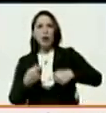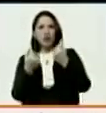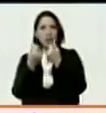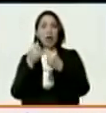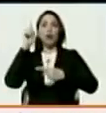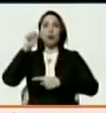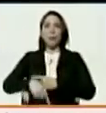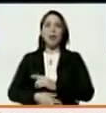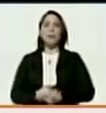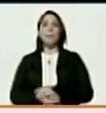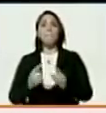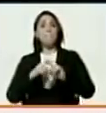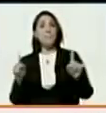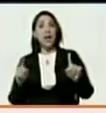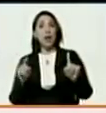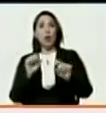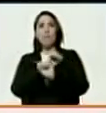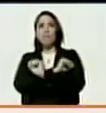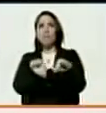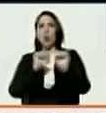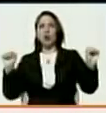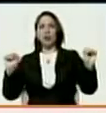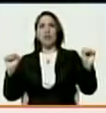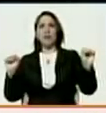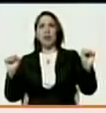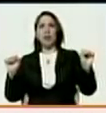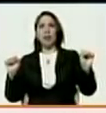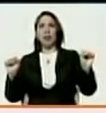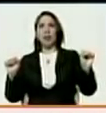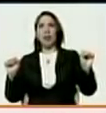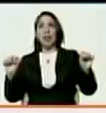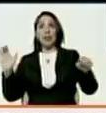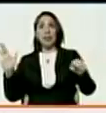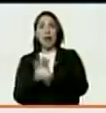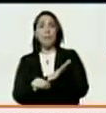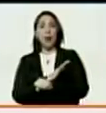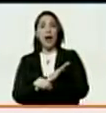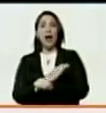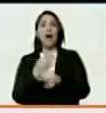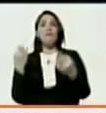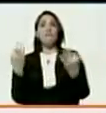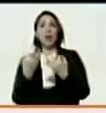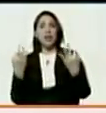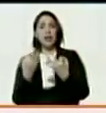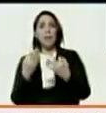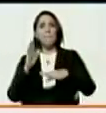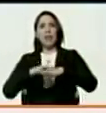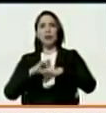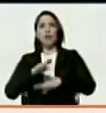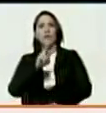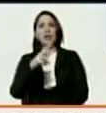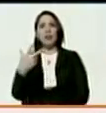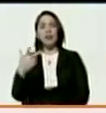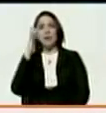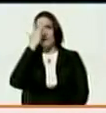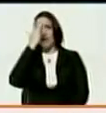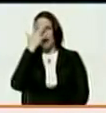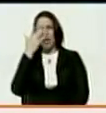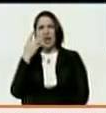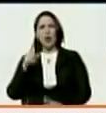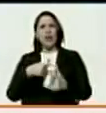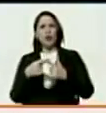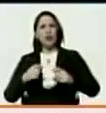pero como ya era imposible tapar lo que realmente ocurrió ese 23 de febrero, empezó a aflorar